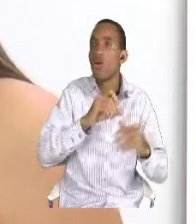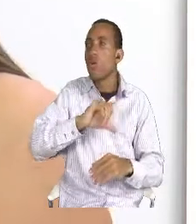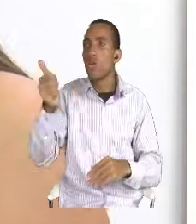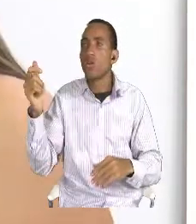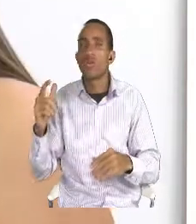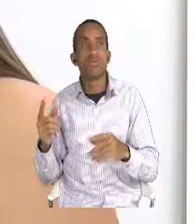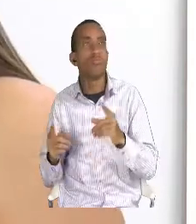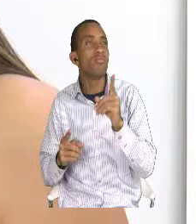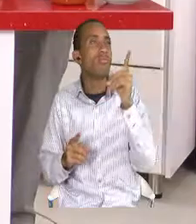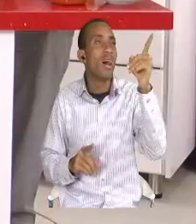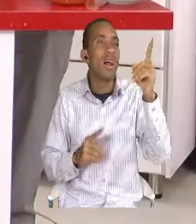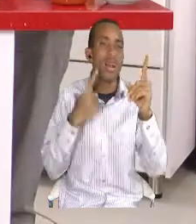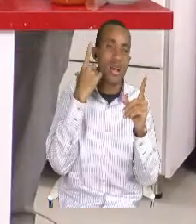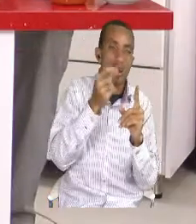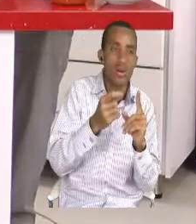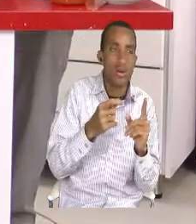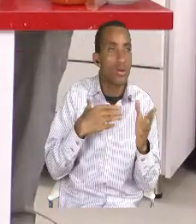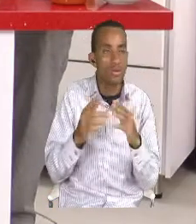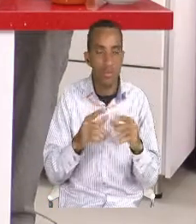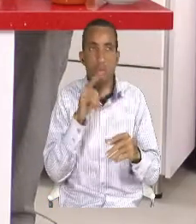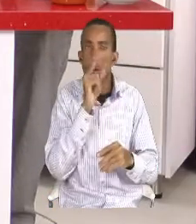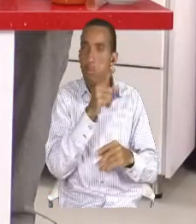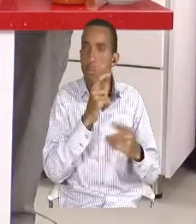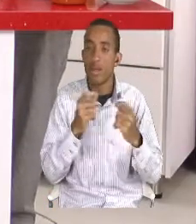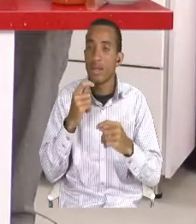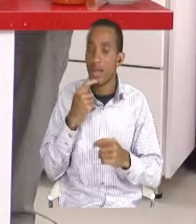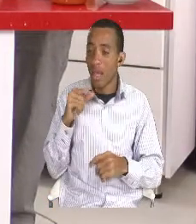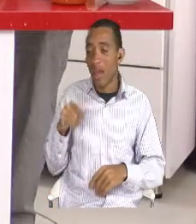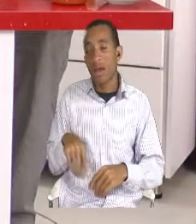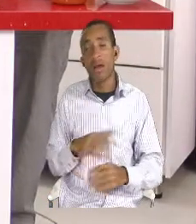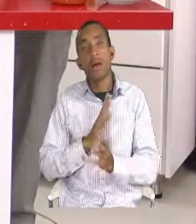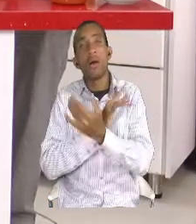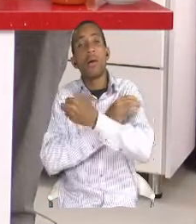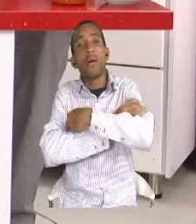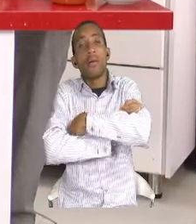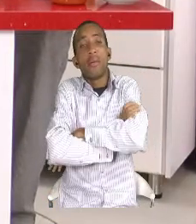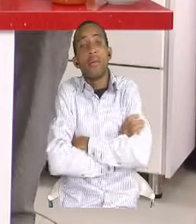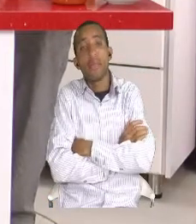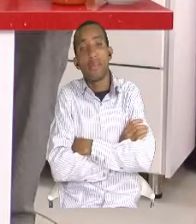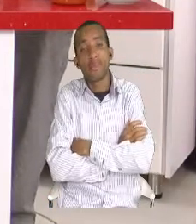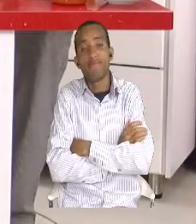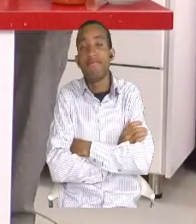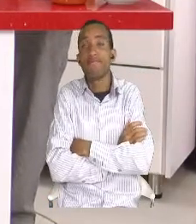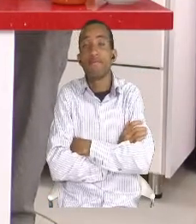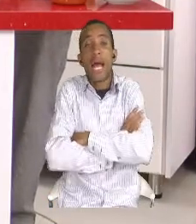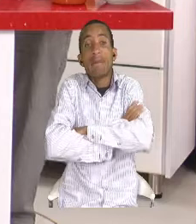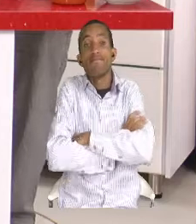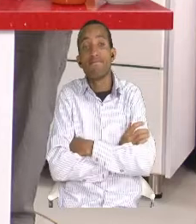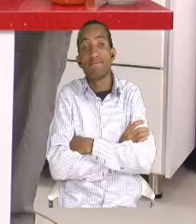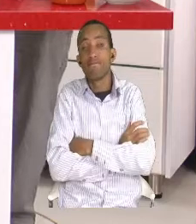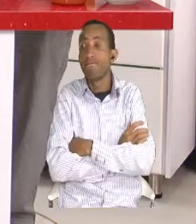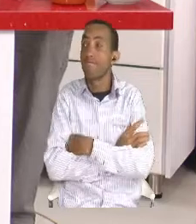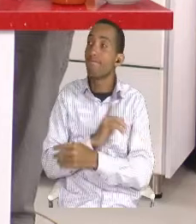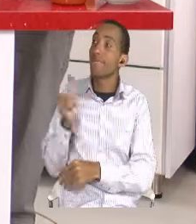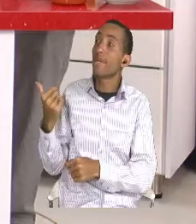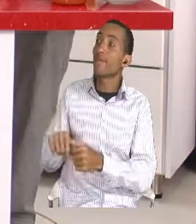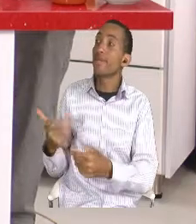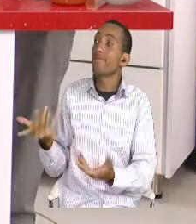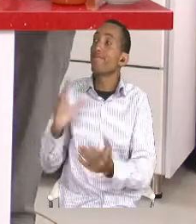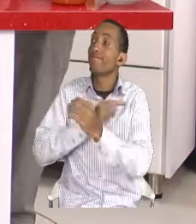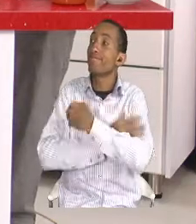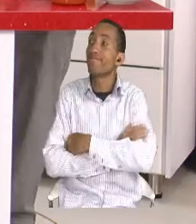saliendo, y esa es la idea, ¿no? No quedarnos quietos, no quedarnos ahí pensando de que la crisis llegó, de que Ecopetrol, no, debemos aprovechar